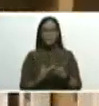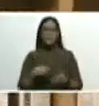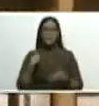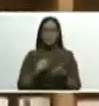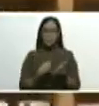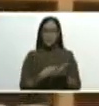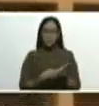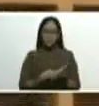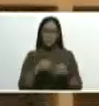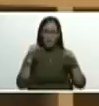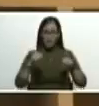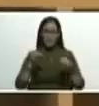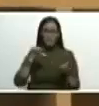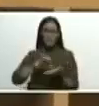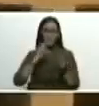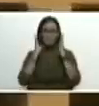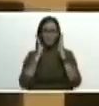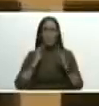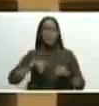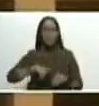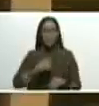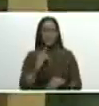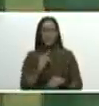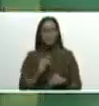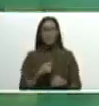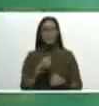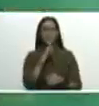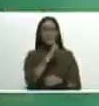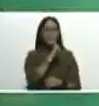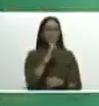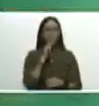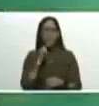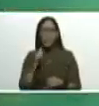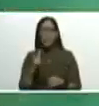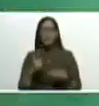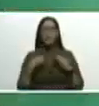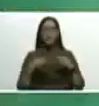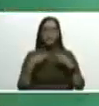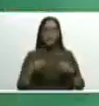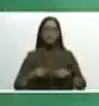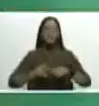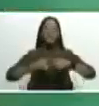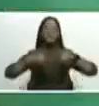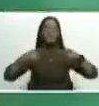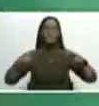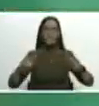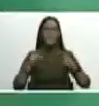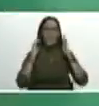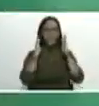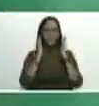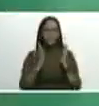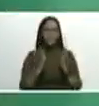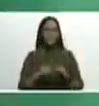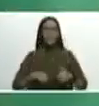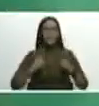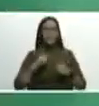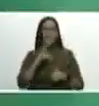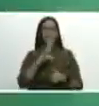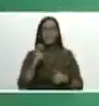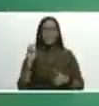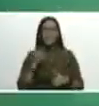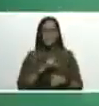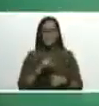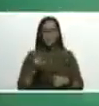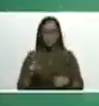centro de atención, hoy podemos decirle esa gran noticia de estamos duplicando, vamos a duplicar la atención a más de 500 personas.